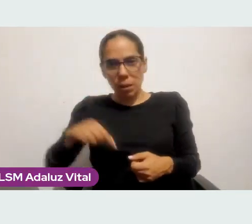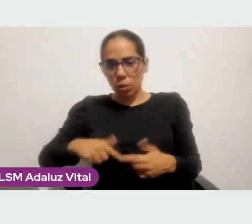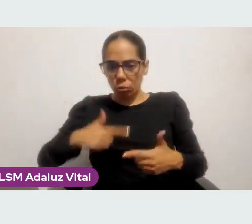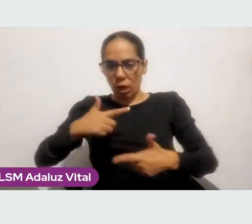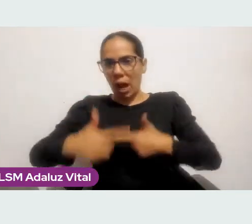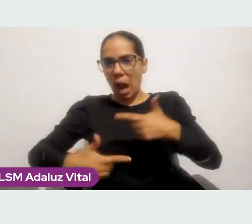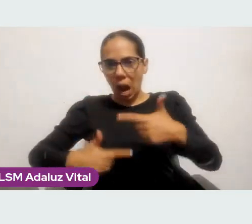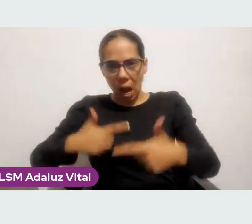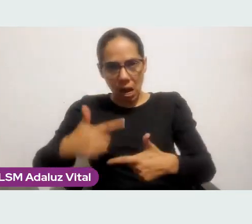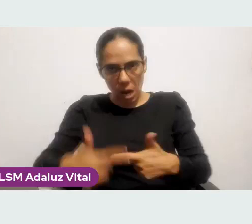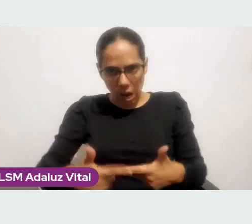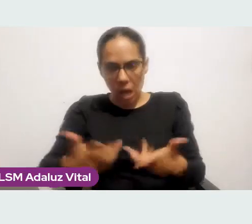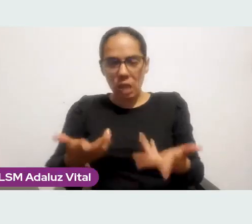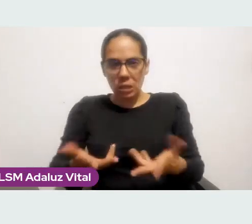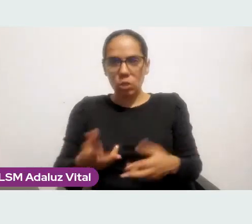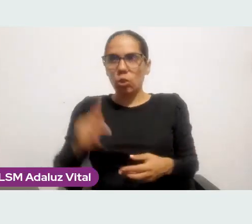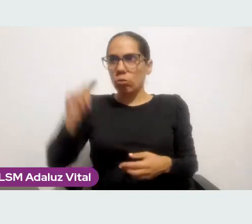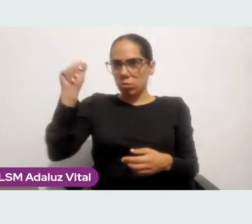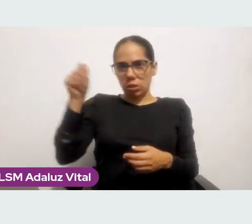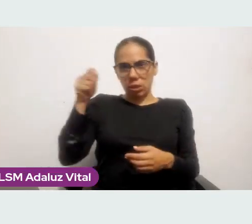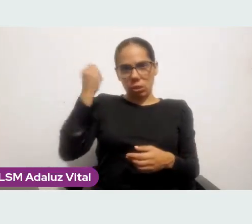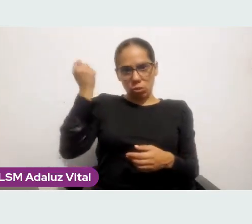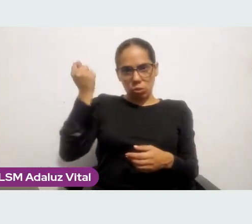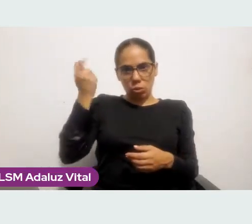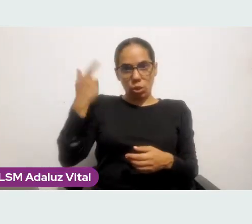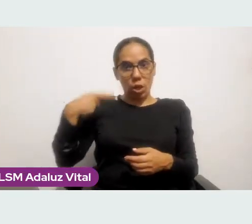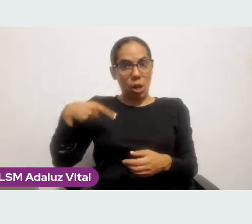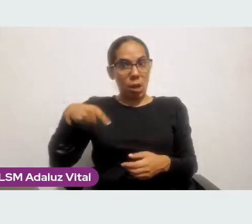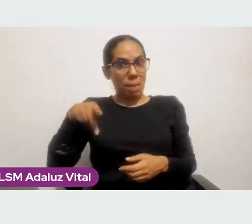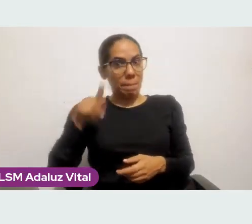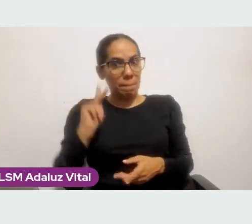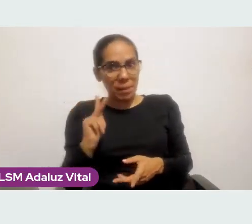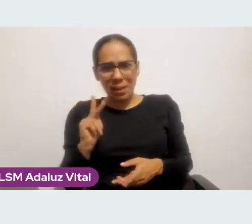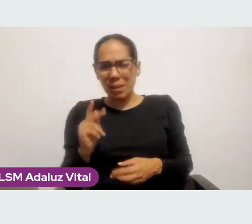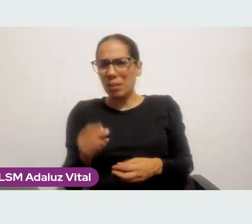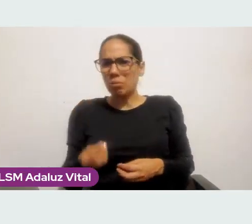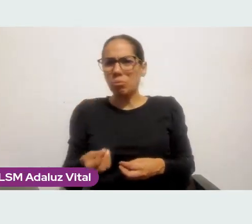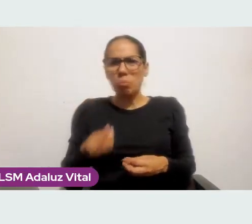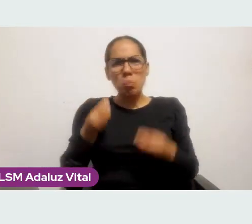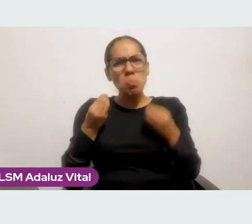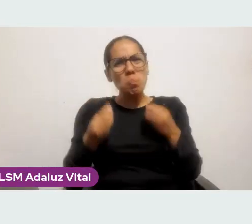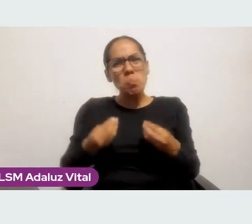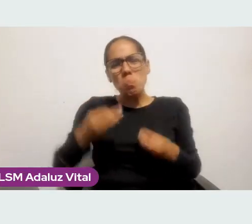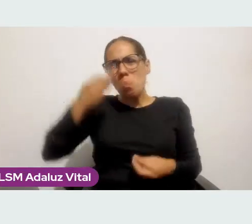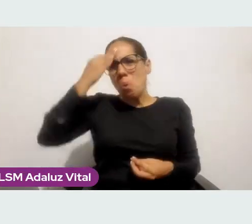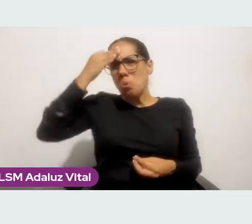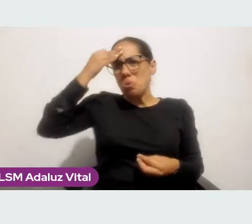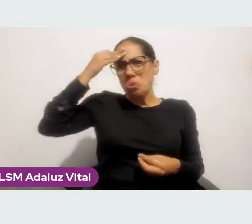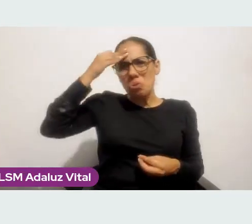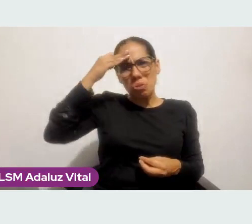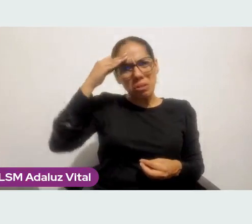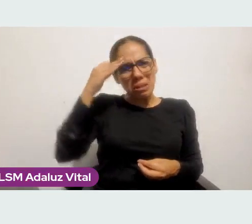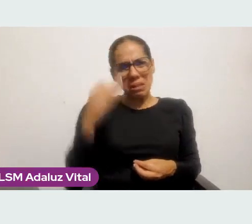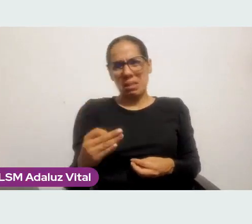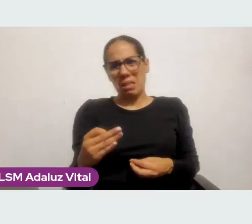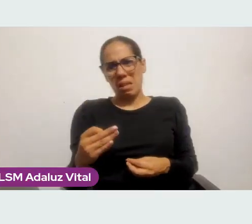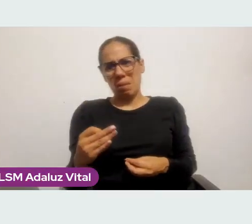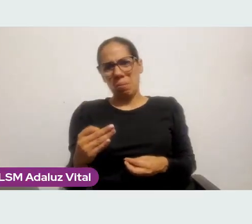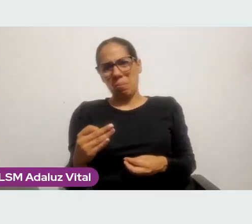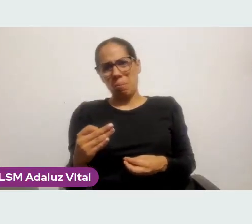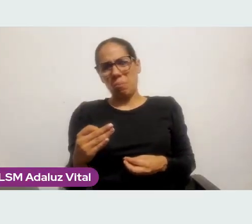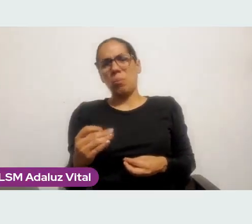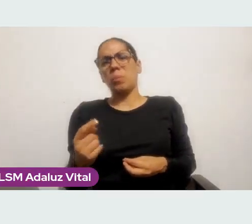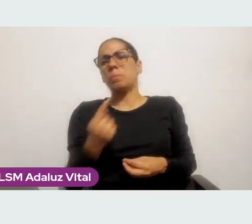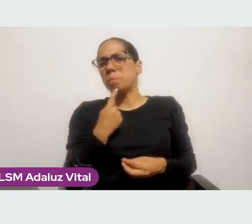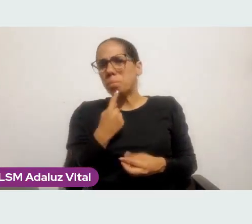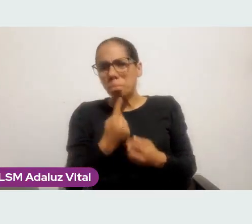pasa con estos niños que se pasan, ya no digo horas, sino inclusive días sin dormir por estar